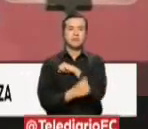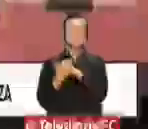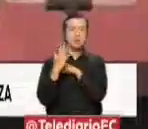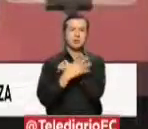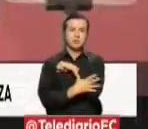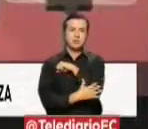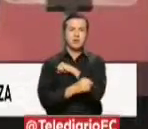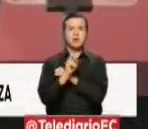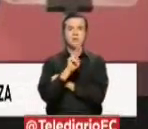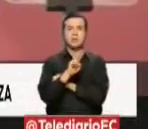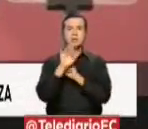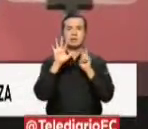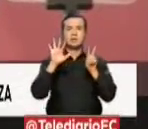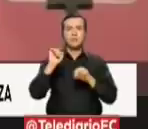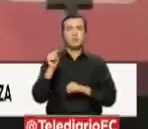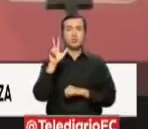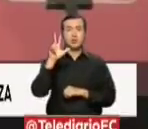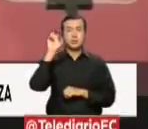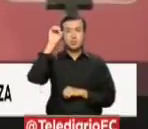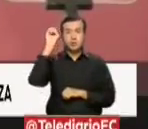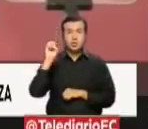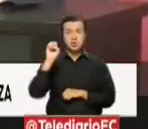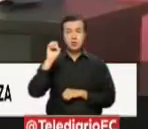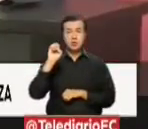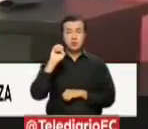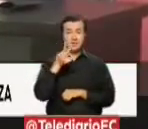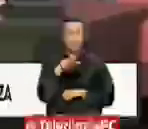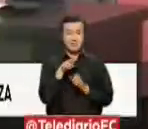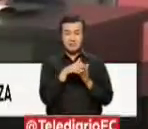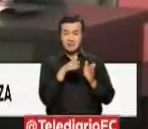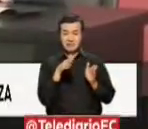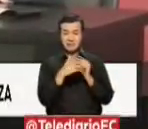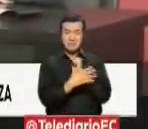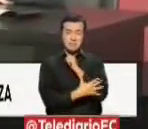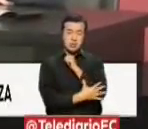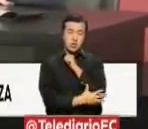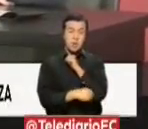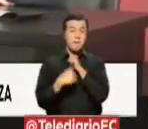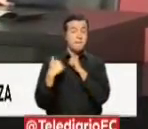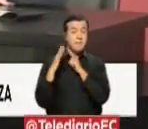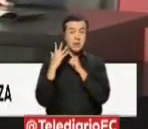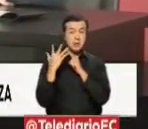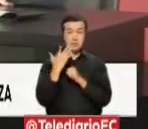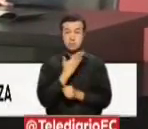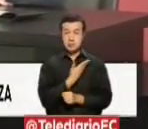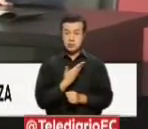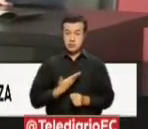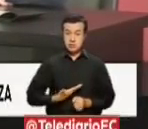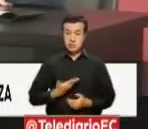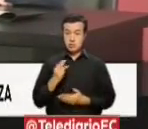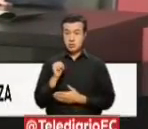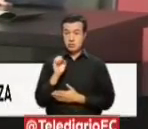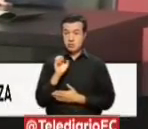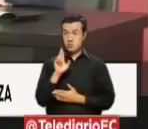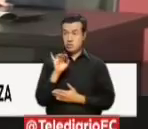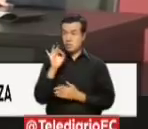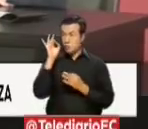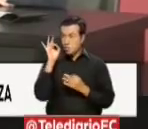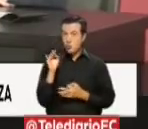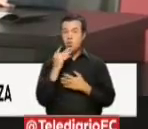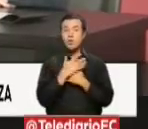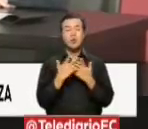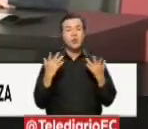el 27.3% en el primer semestre, la primera subida que se registra desde la llegada al poder de Mauricio Macri y que coincide con